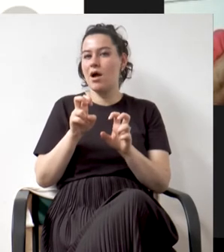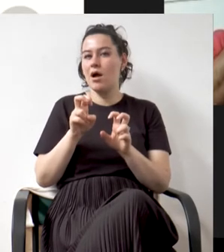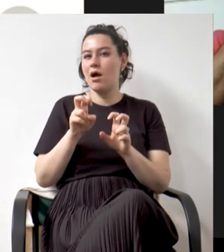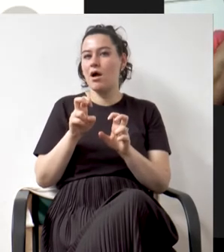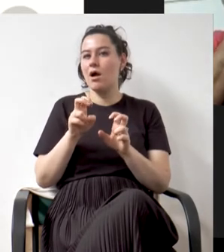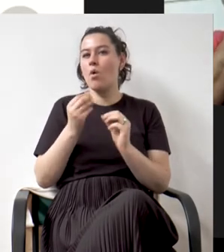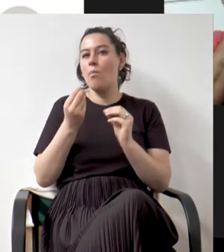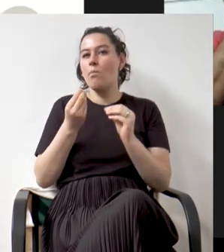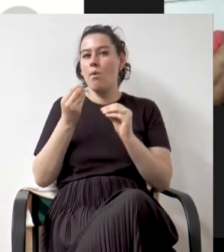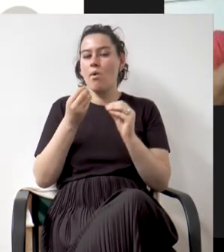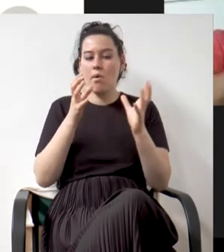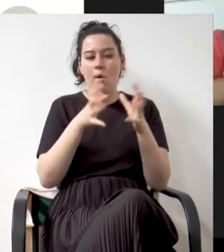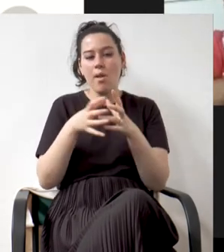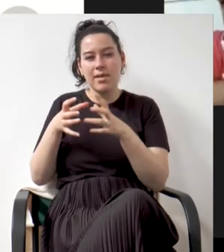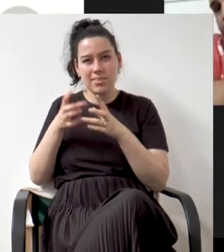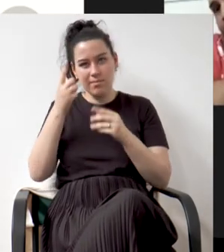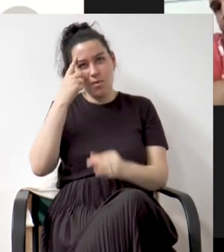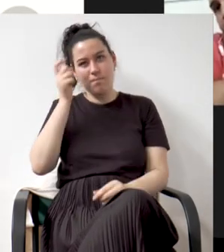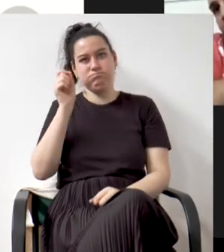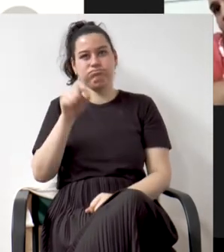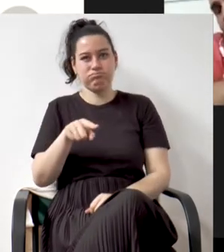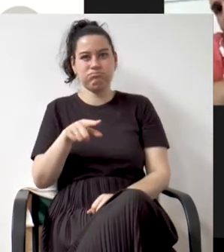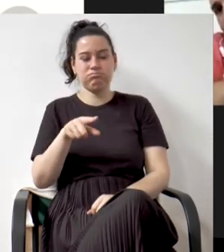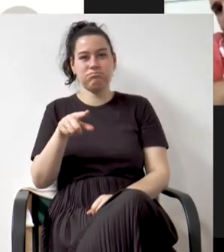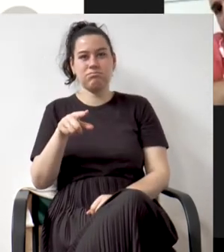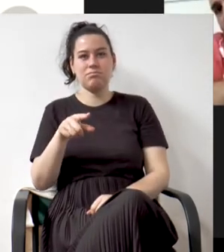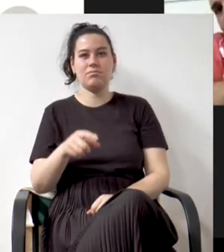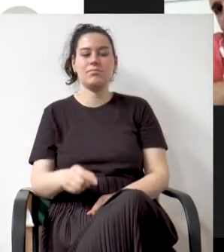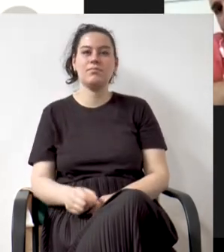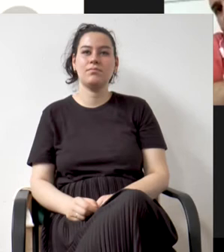los colectivos que están mismo en Rivera. No es mi visión.